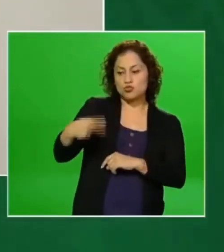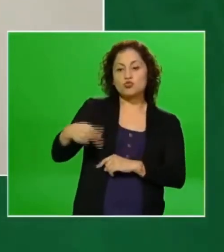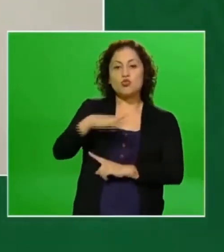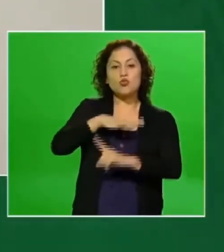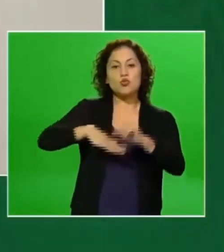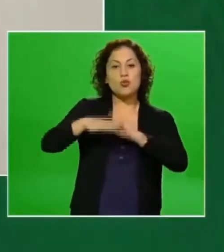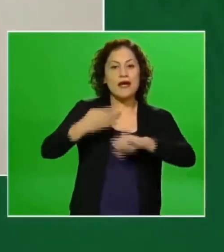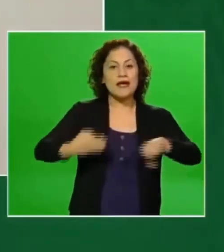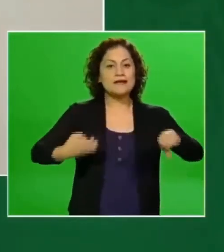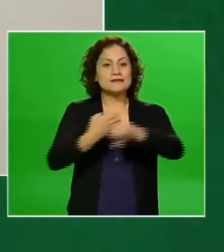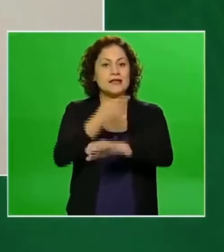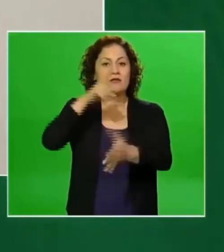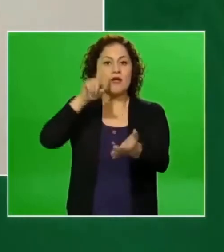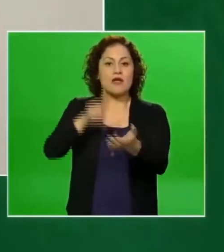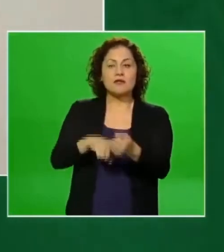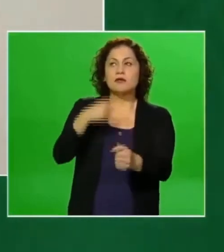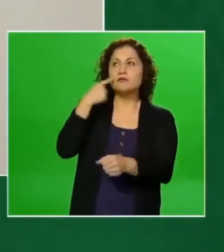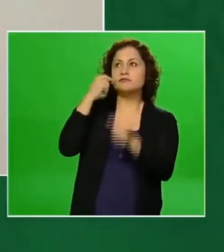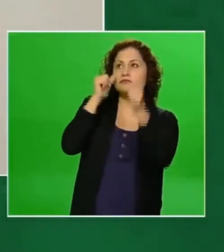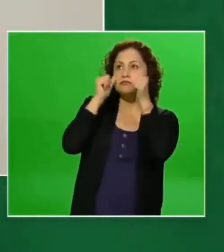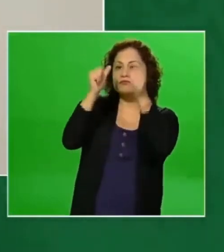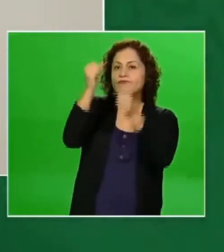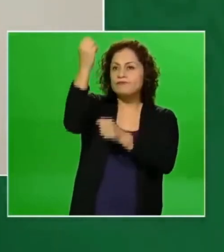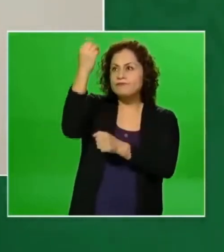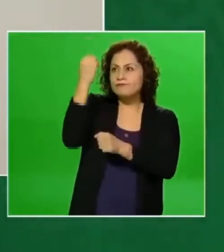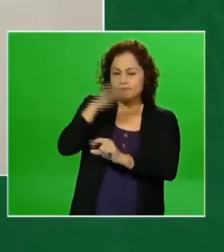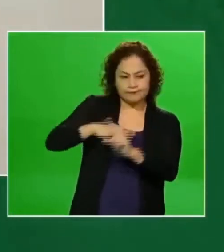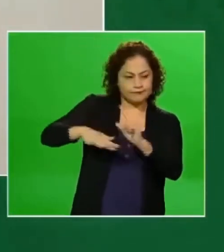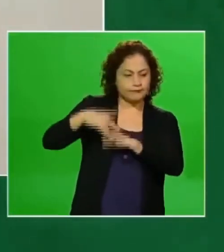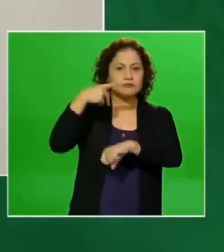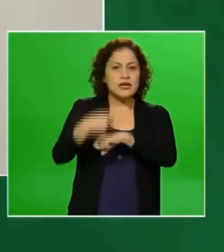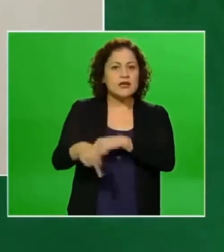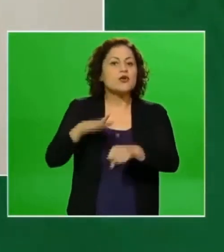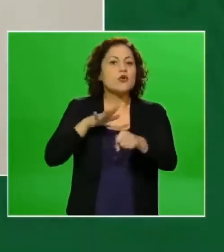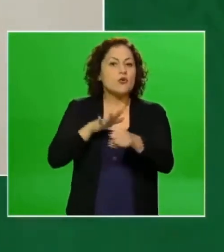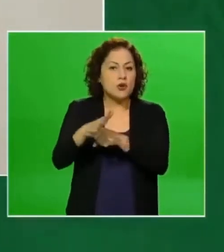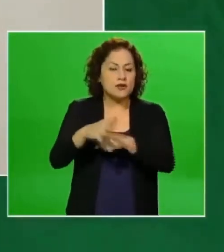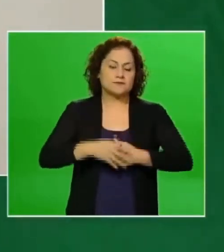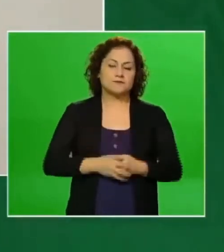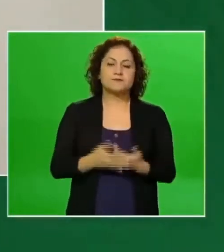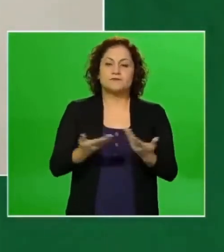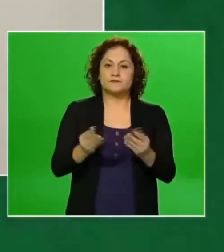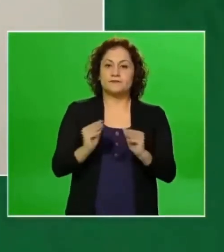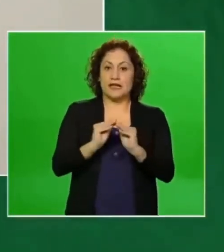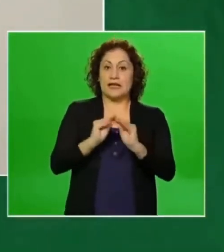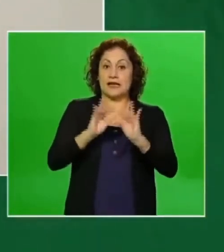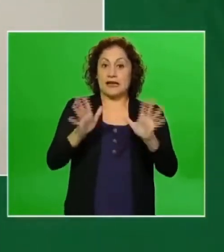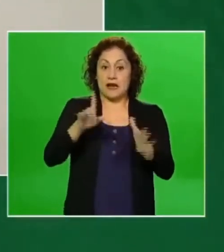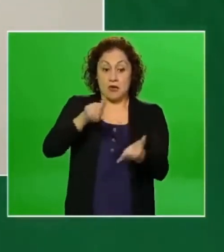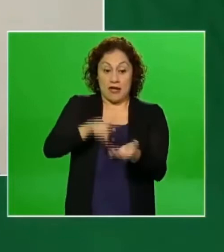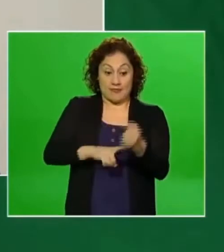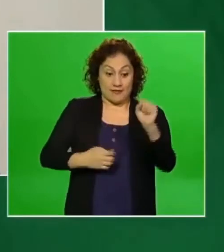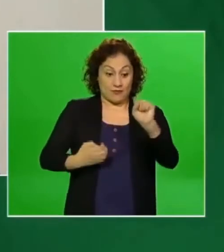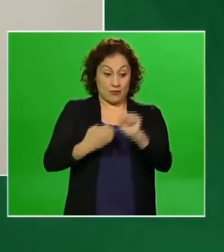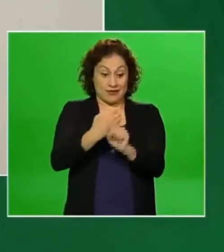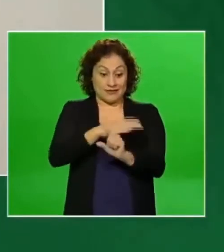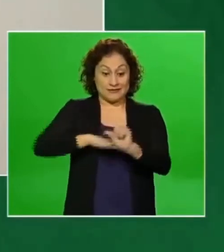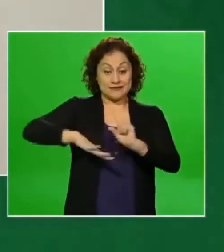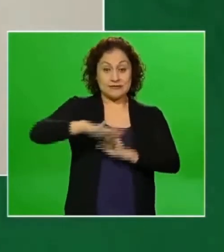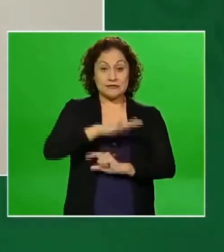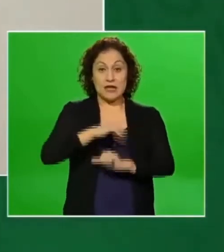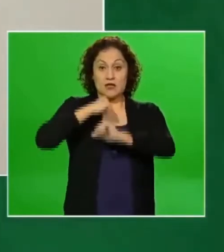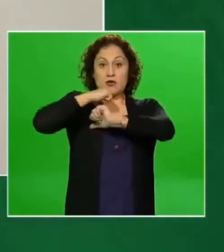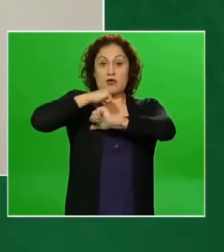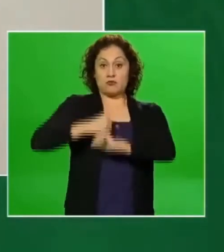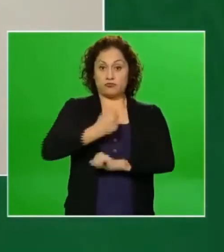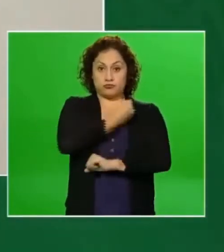semanas para su estado. Y aún más importante, recordando que las entidades son autoridades sanitarias, muchas de ellas han